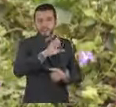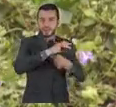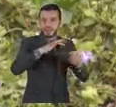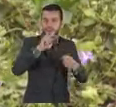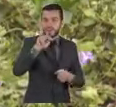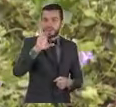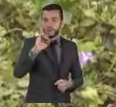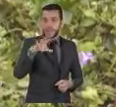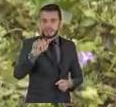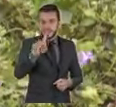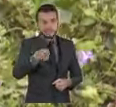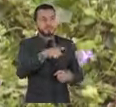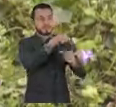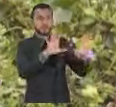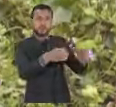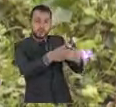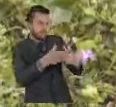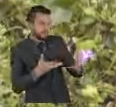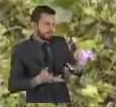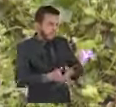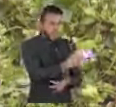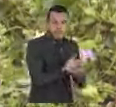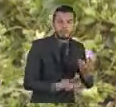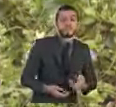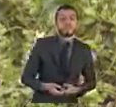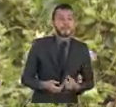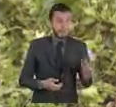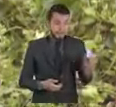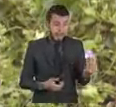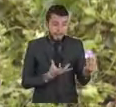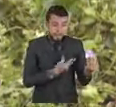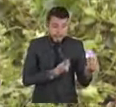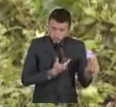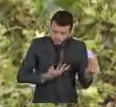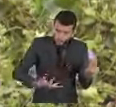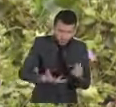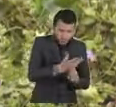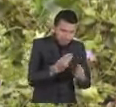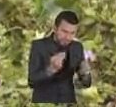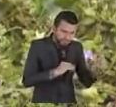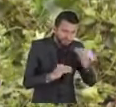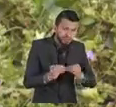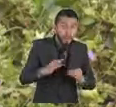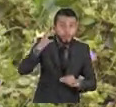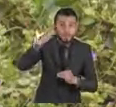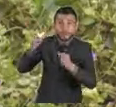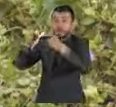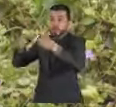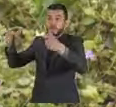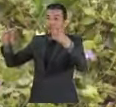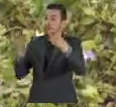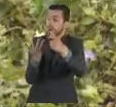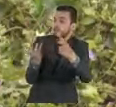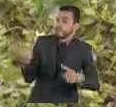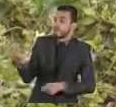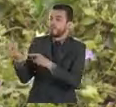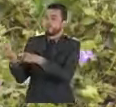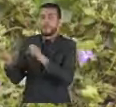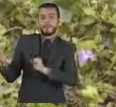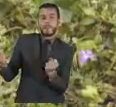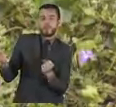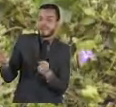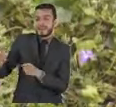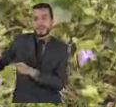de trabajo, de las bancadas de Bogotá y Cundinamarca que lideraron muy visionariamente ese proceso, hoy